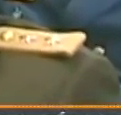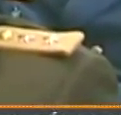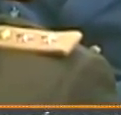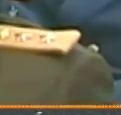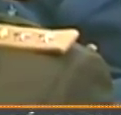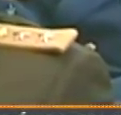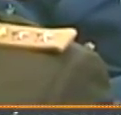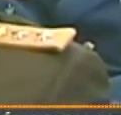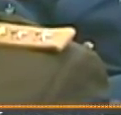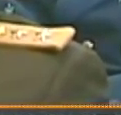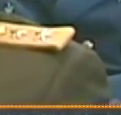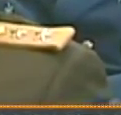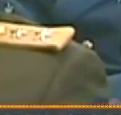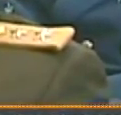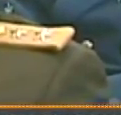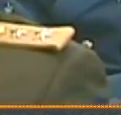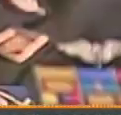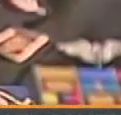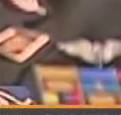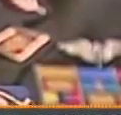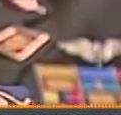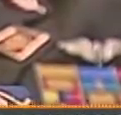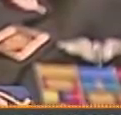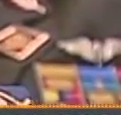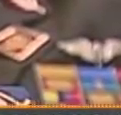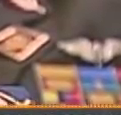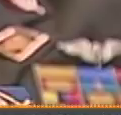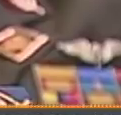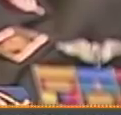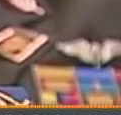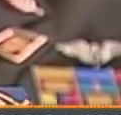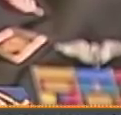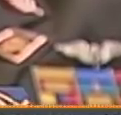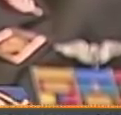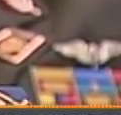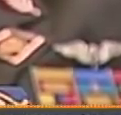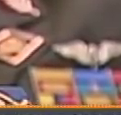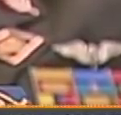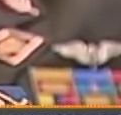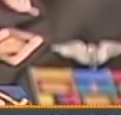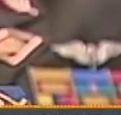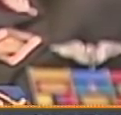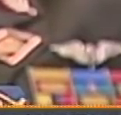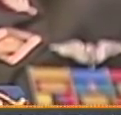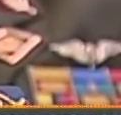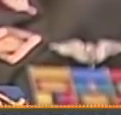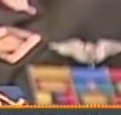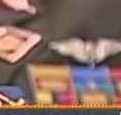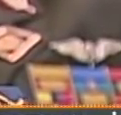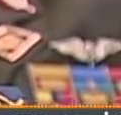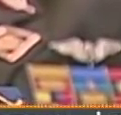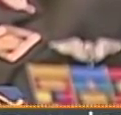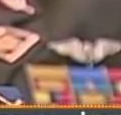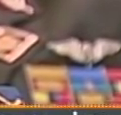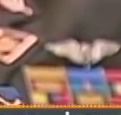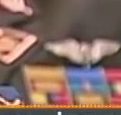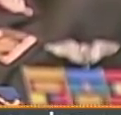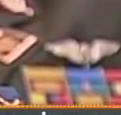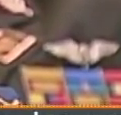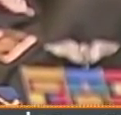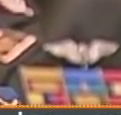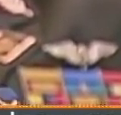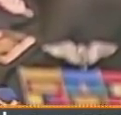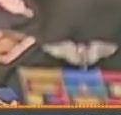Maduro pusieron su gran empeño y voluntad para que se lograra la paz en Colombia, la volvieron sal y agua, porque desde la